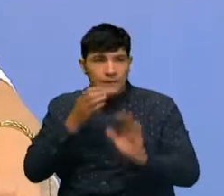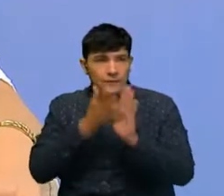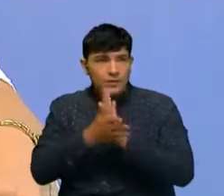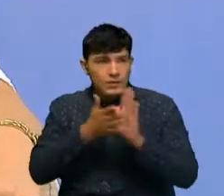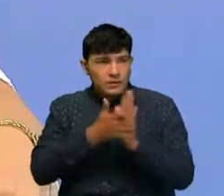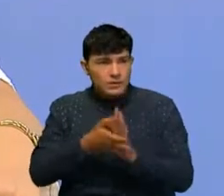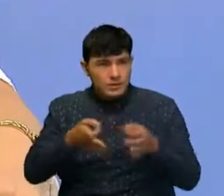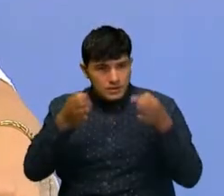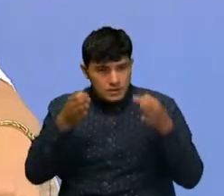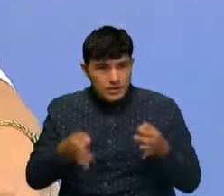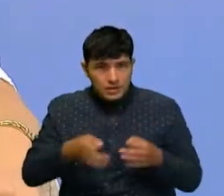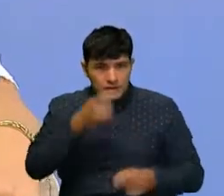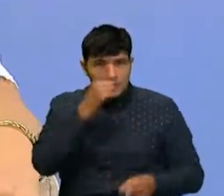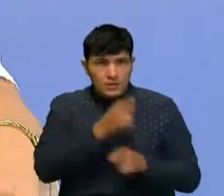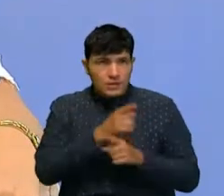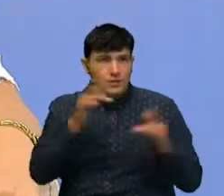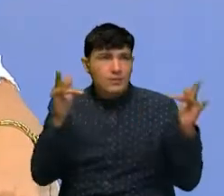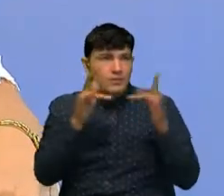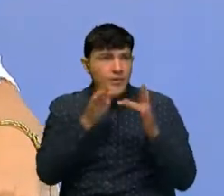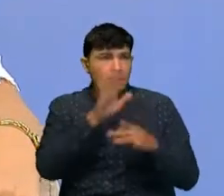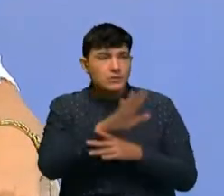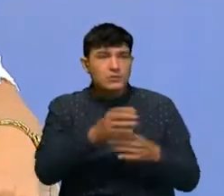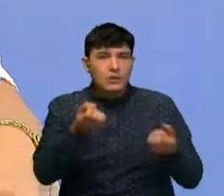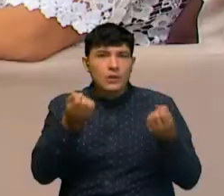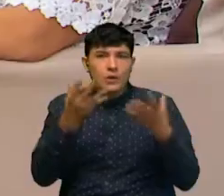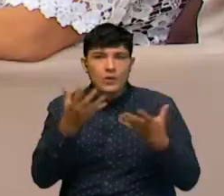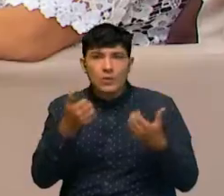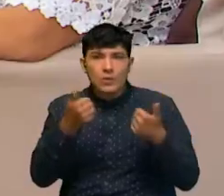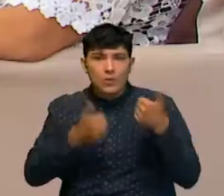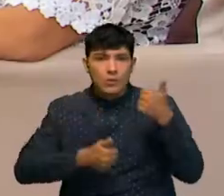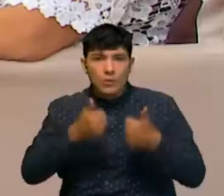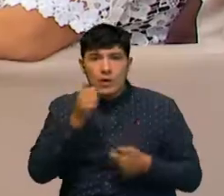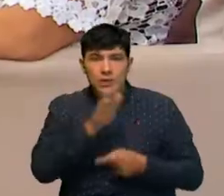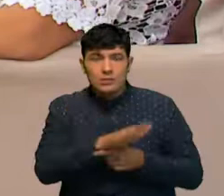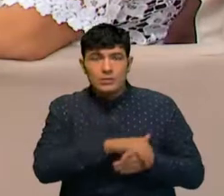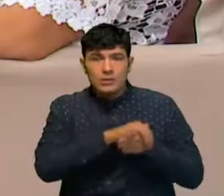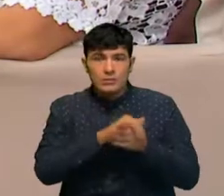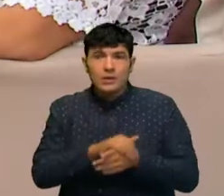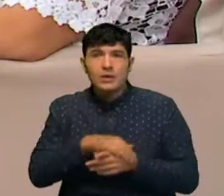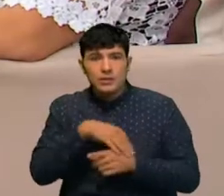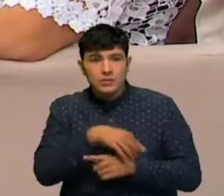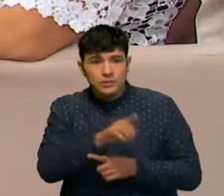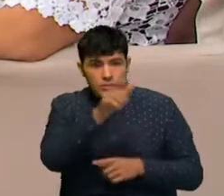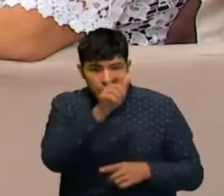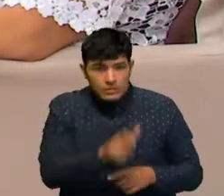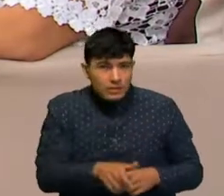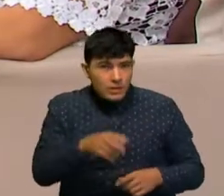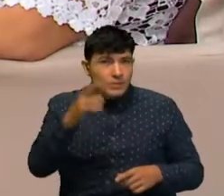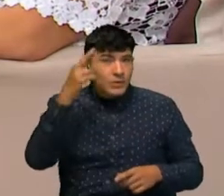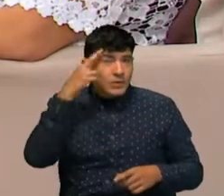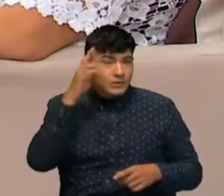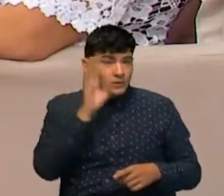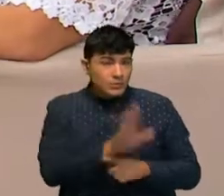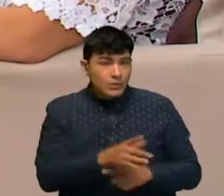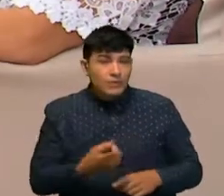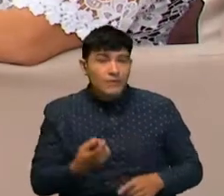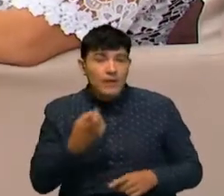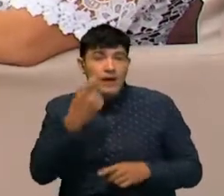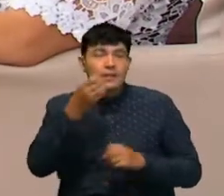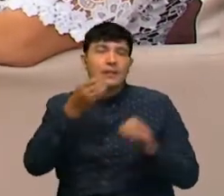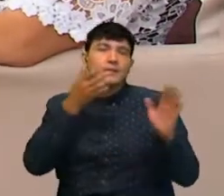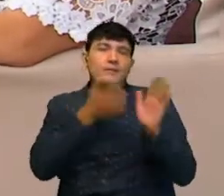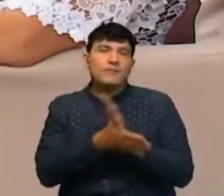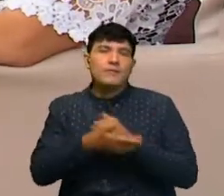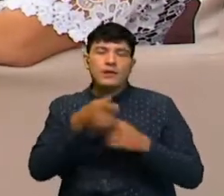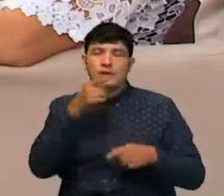concreta, certera y precisa de cuánto le iba a salir su mesada a pensionar, esa persona, por esa falta de información,